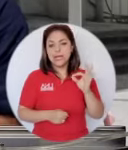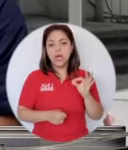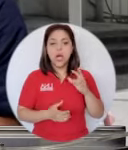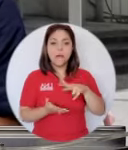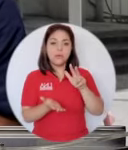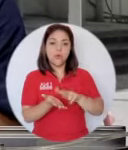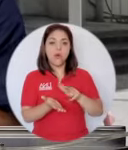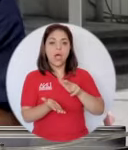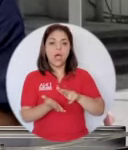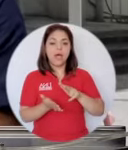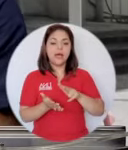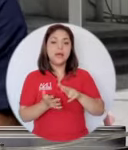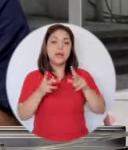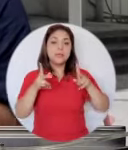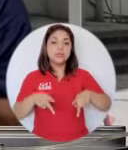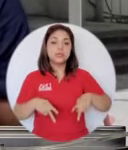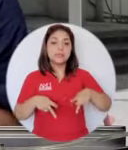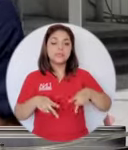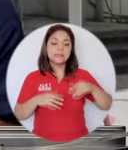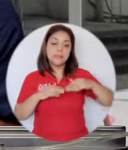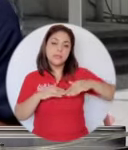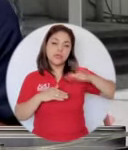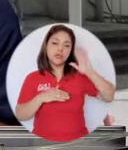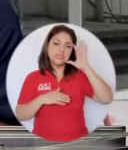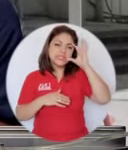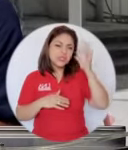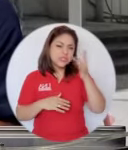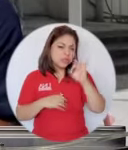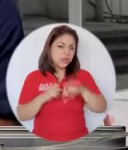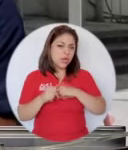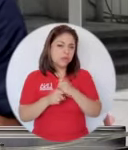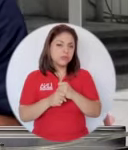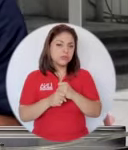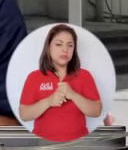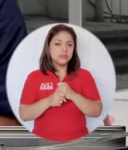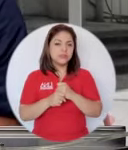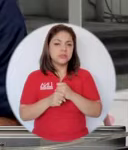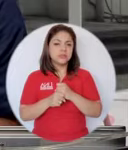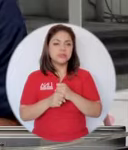está aprobada para personas mayores, creo que de 18 años, si mal no recuerdo.